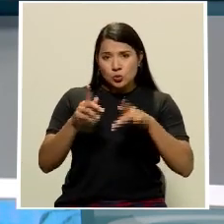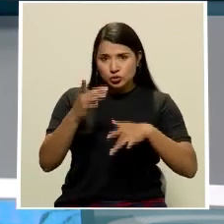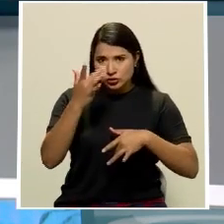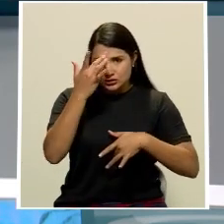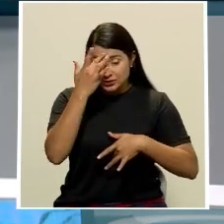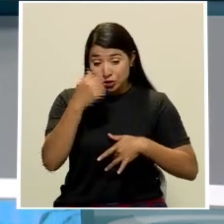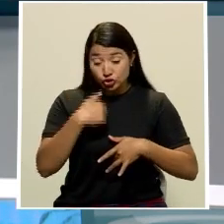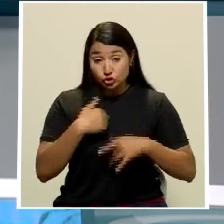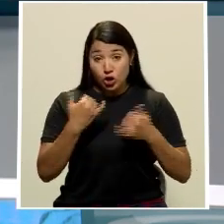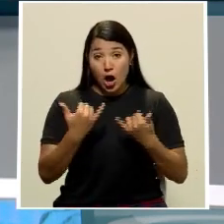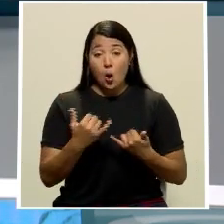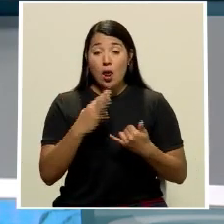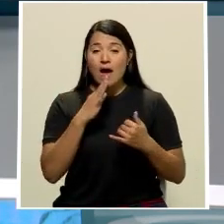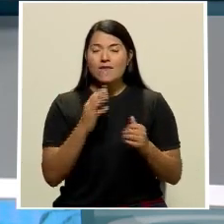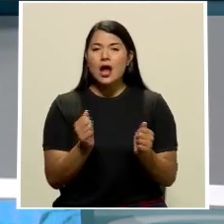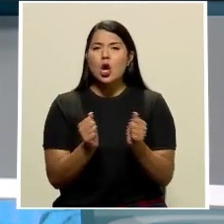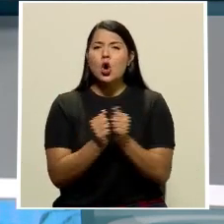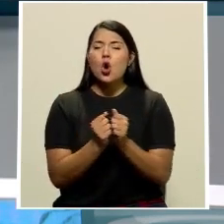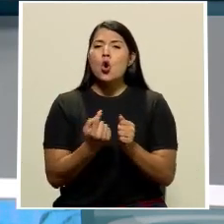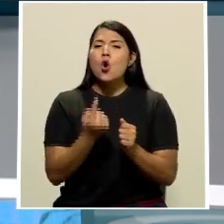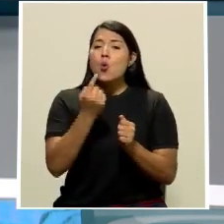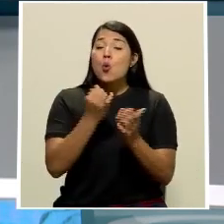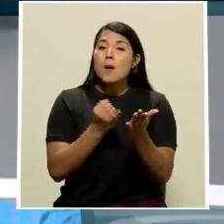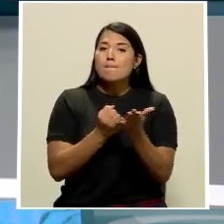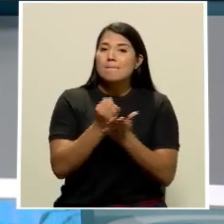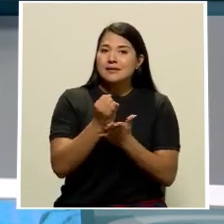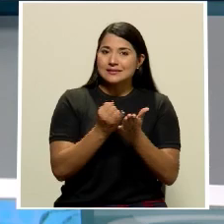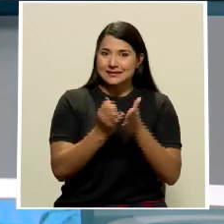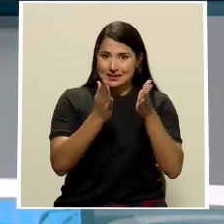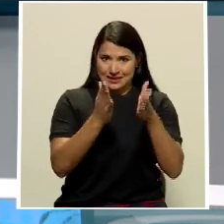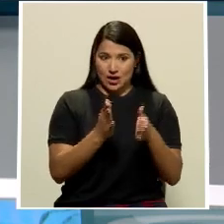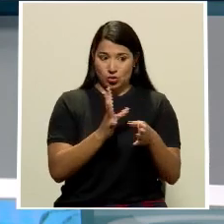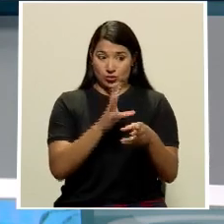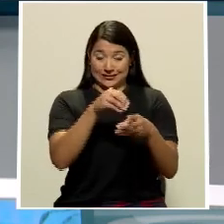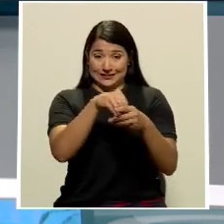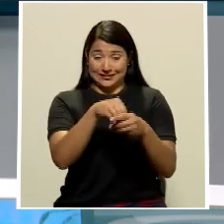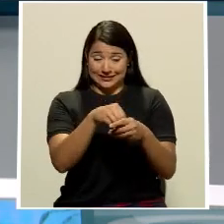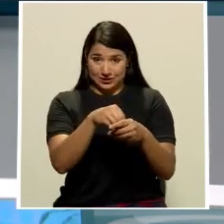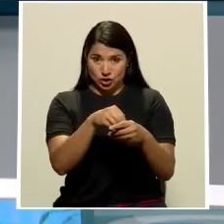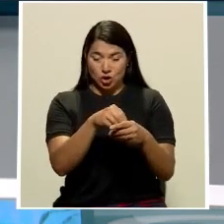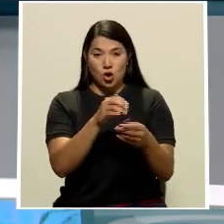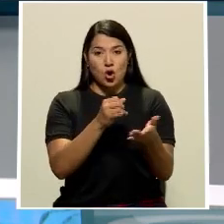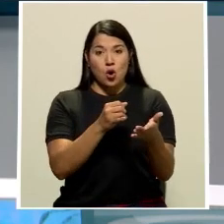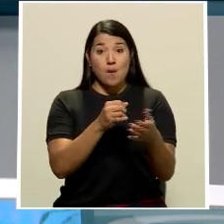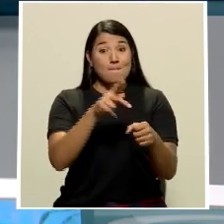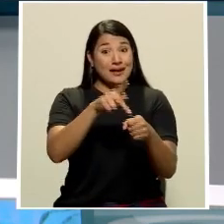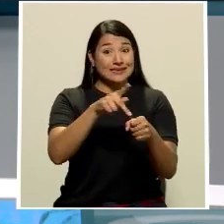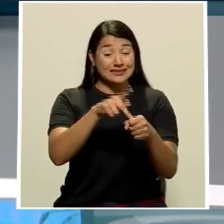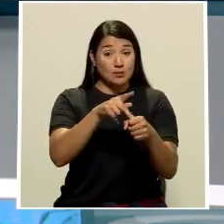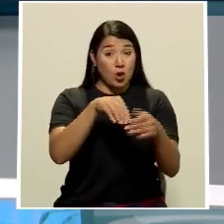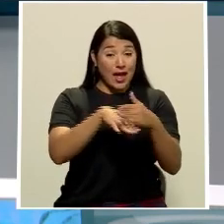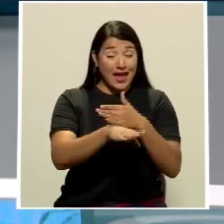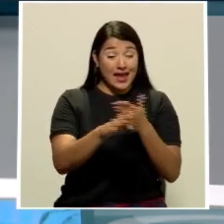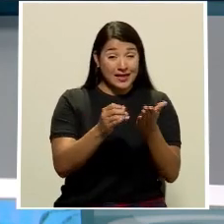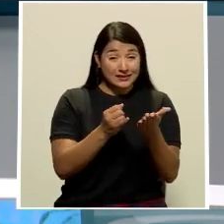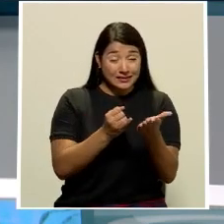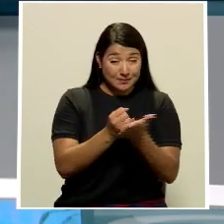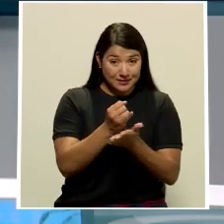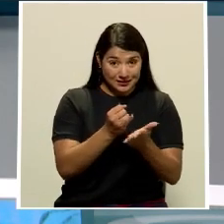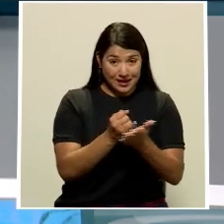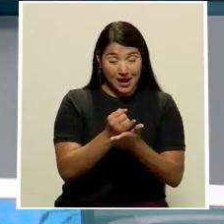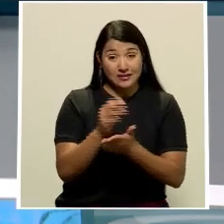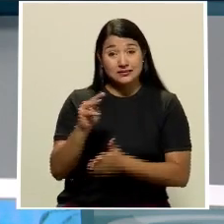a conversar ahora con uno de los investigadores que participaron del estudio, el Máster en Desarrollo Económico